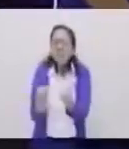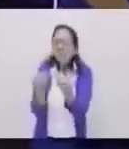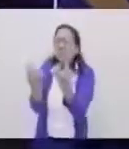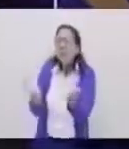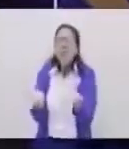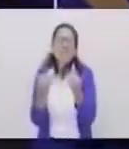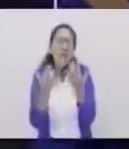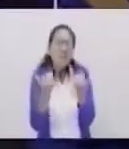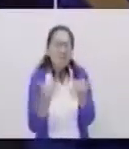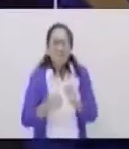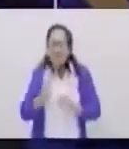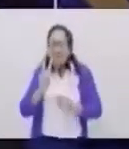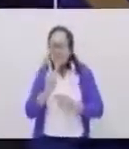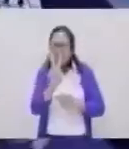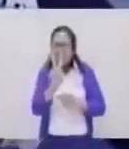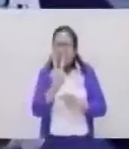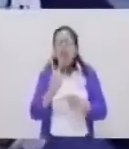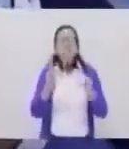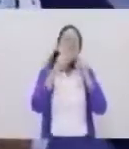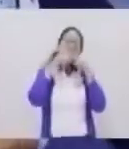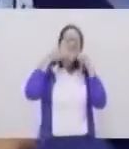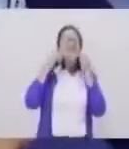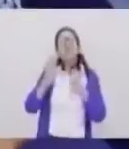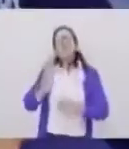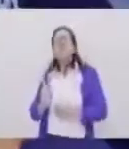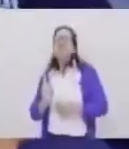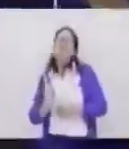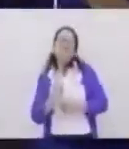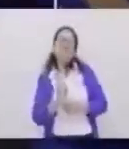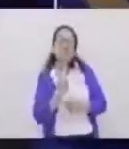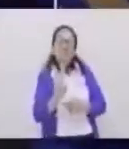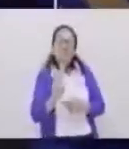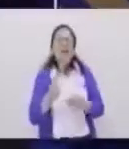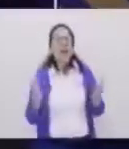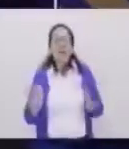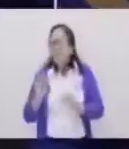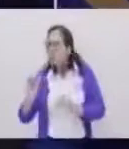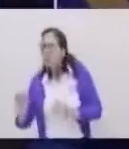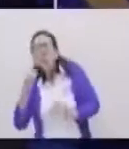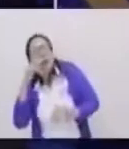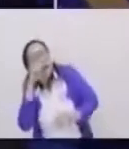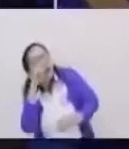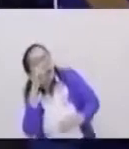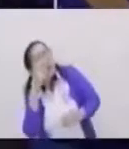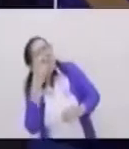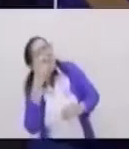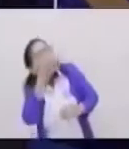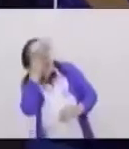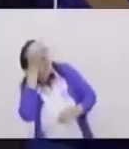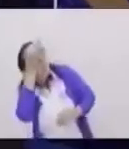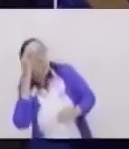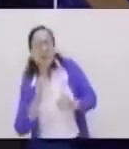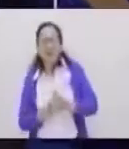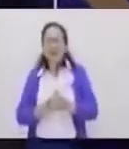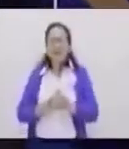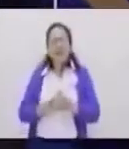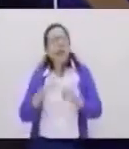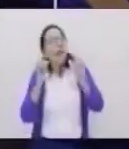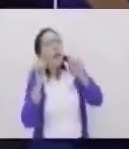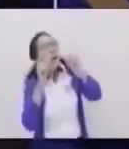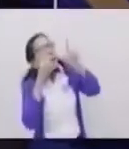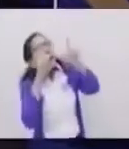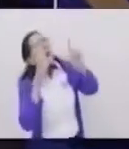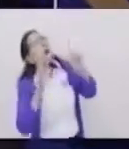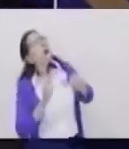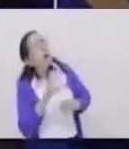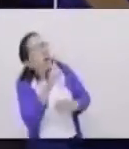comer pasto verde. Los dos salían muy felices y esta cabra imitaba todo lo que el padre decía. Ella lo admiraba